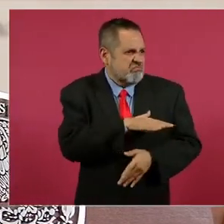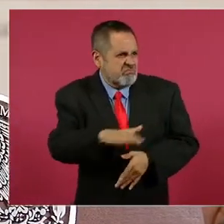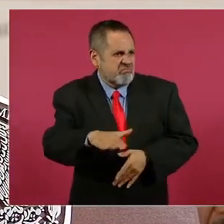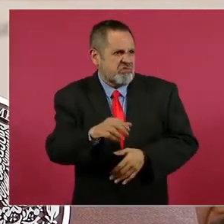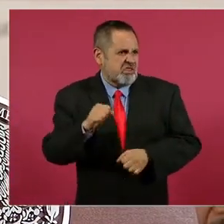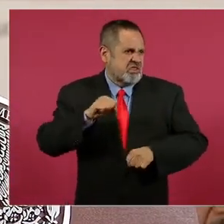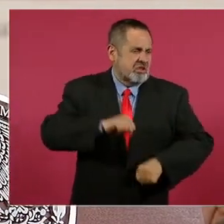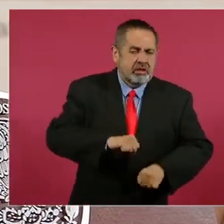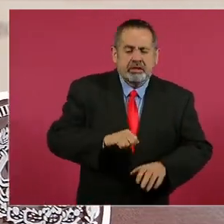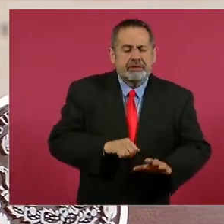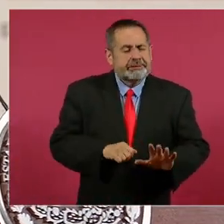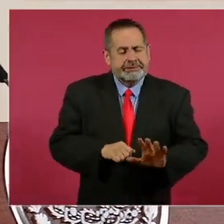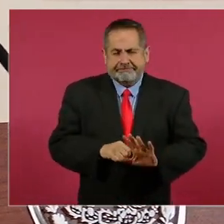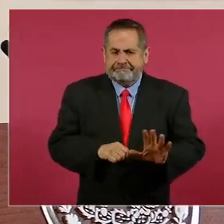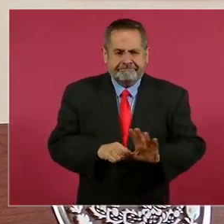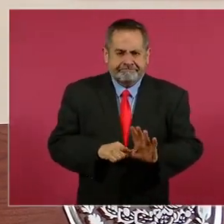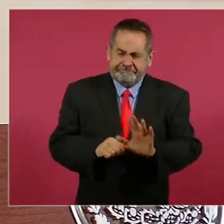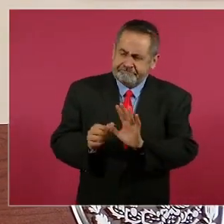imponerse